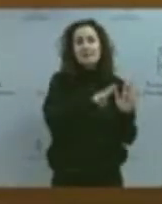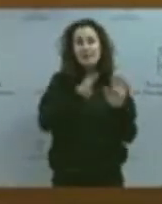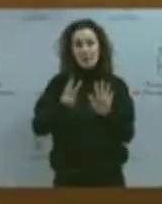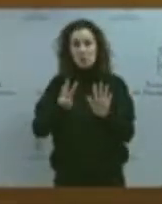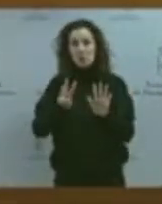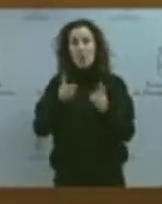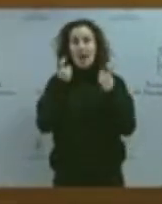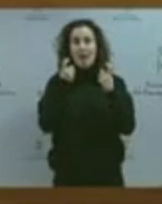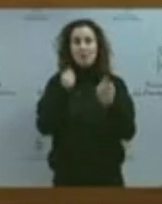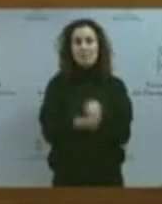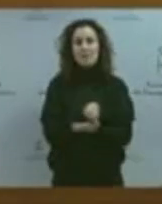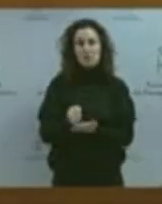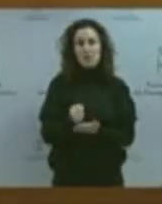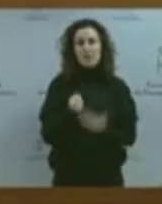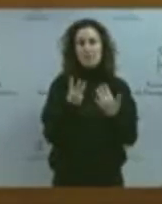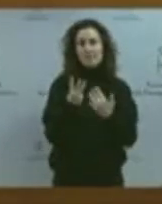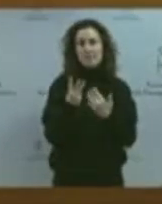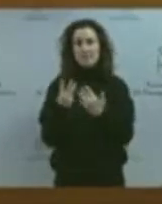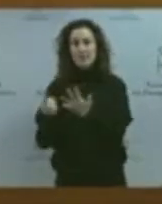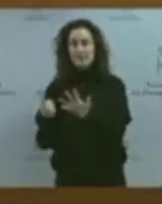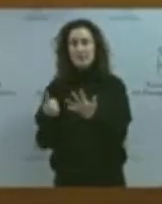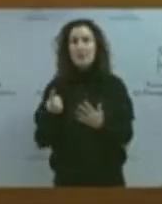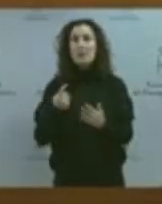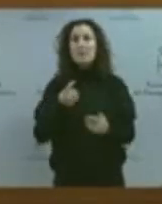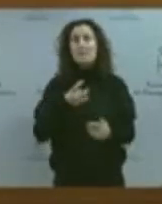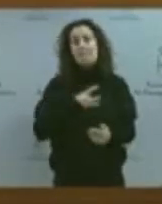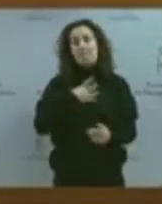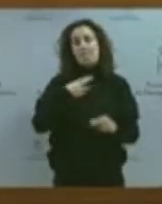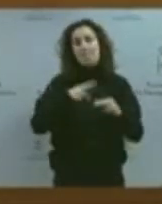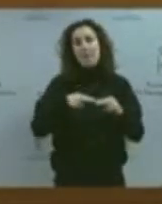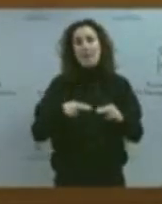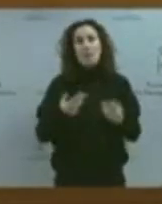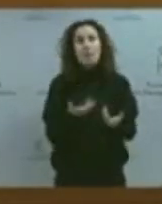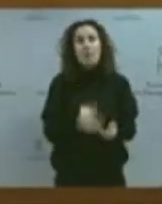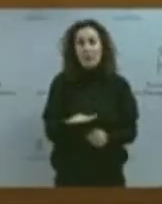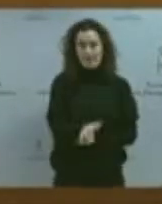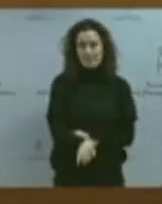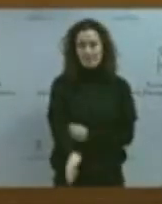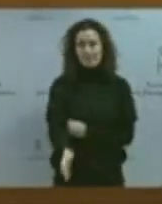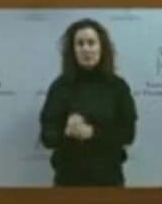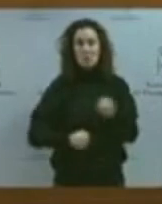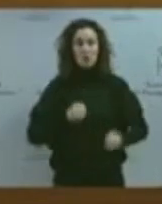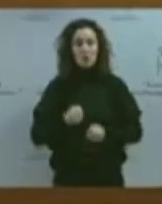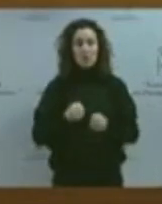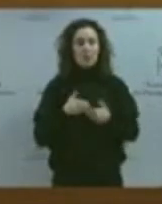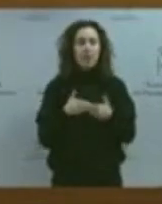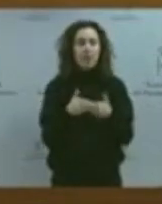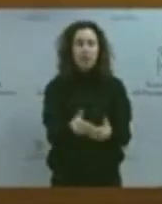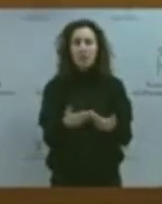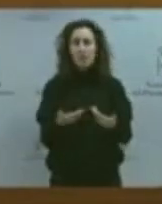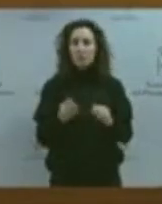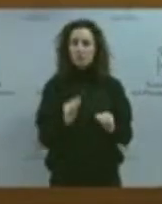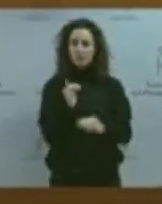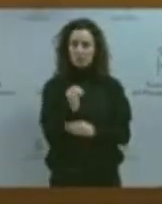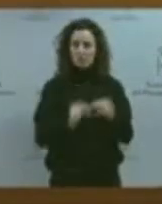Piedras Blancas. Las familias de la corredoria, desesperadas ante el retraso de las obras del instituto. 20 concejos comenzarán el curso sin